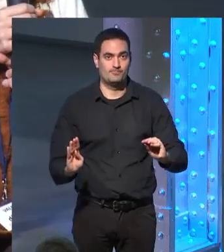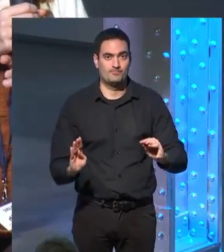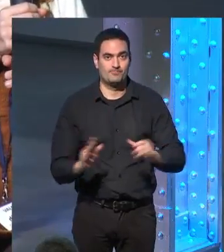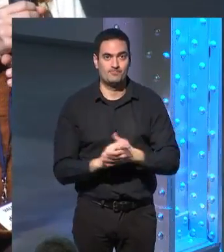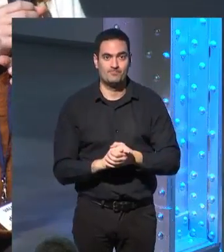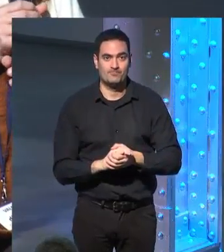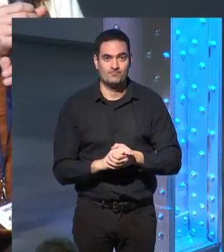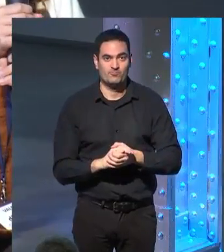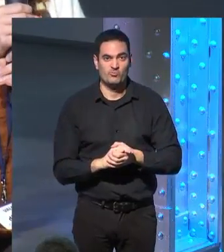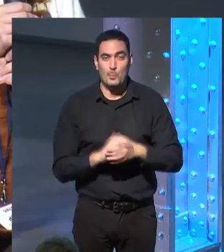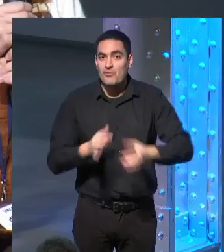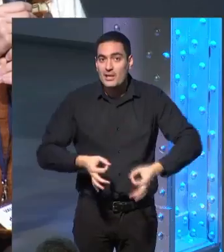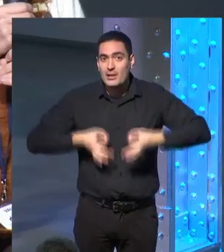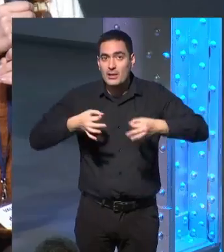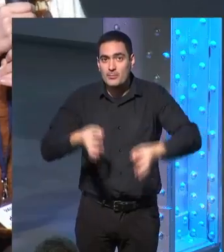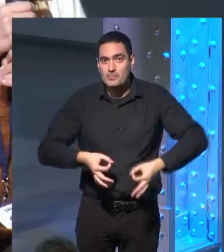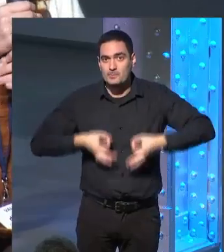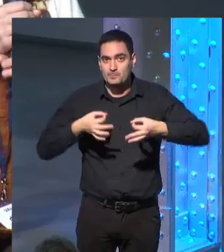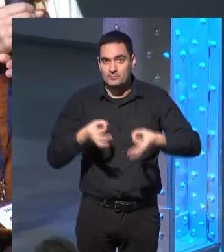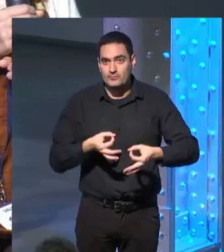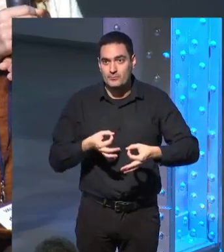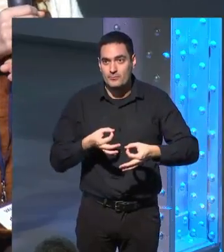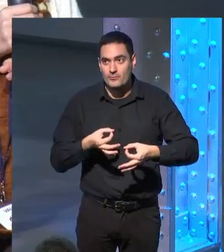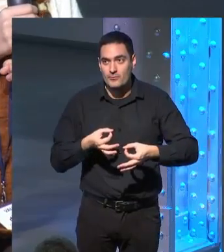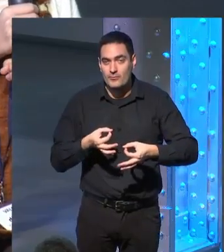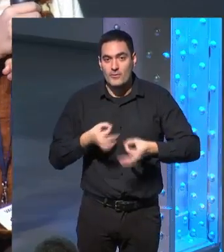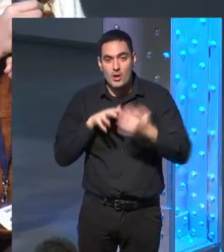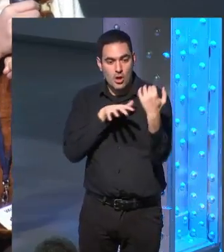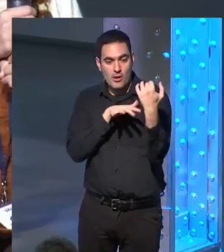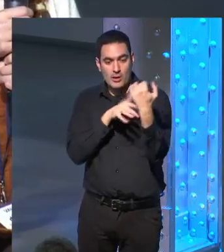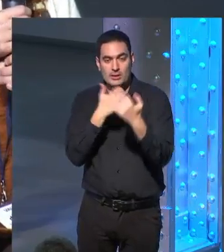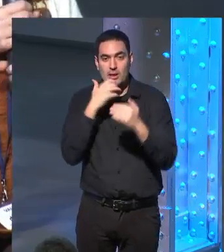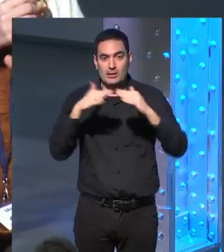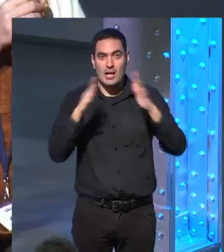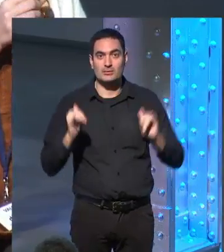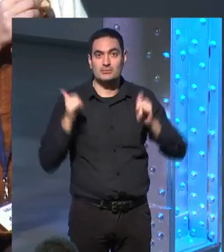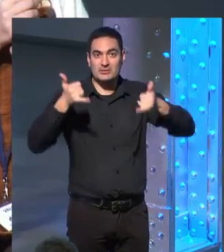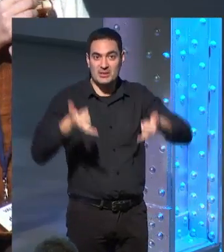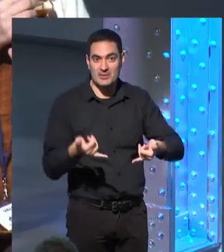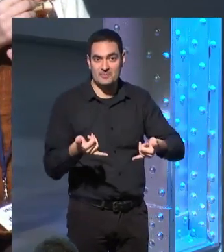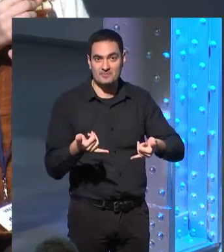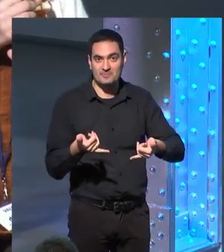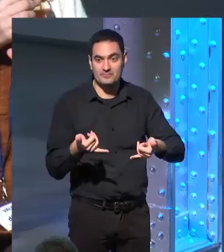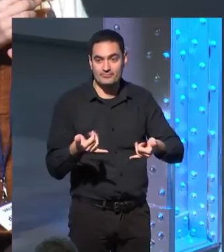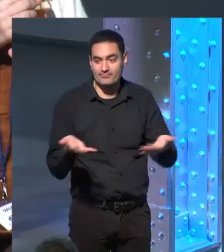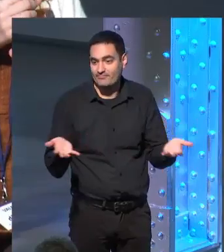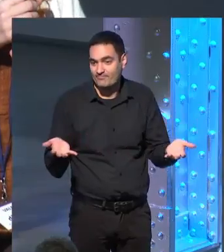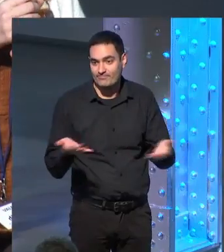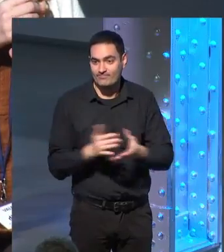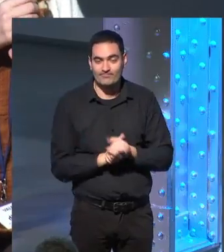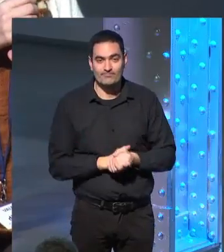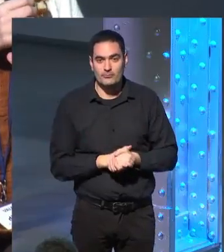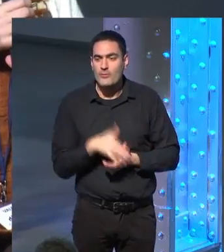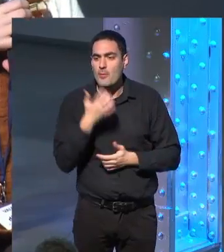y siempre, pues, suelen estar con el ordenador cuando llegan a casa y...